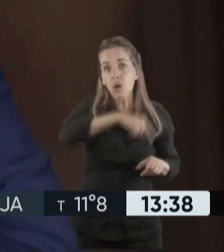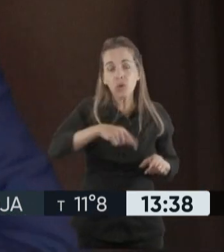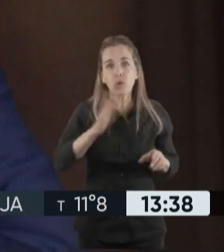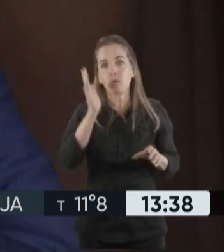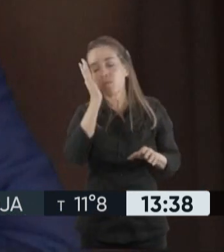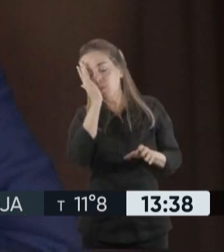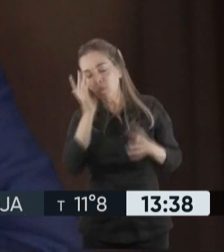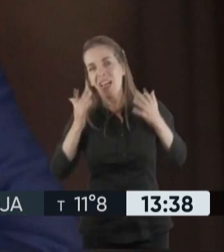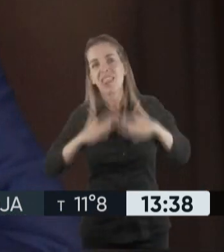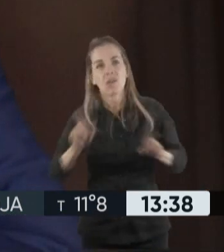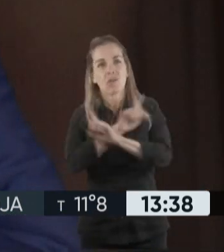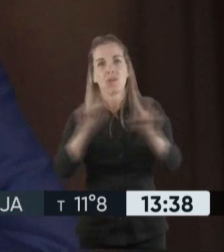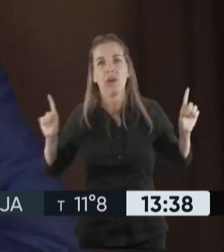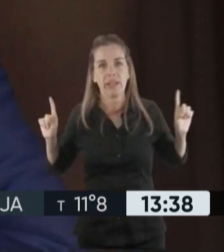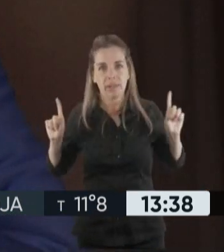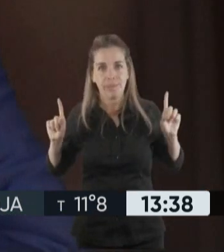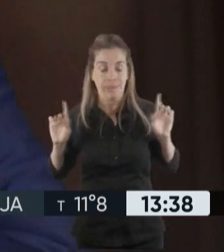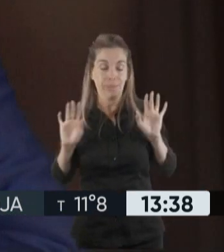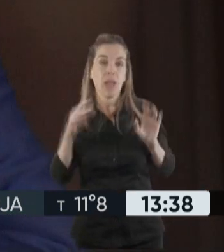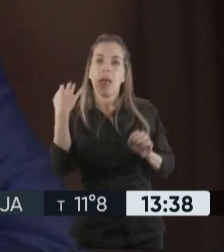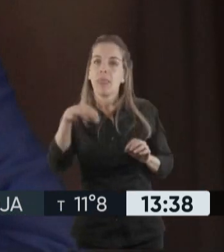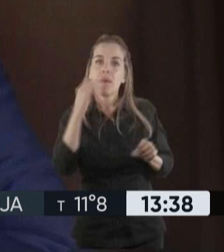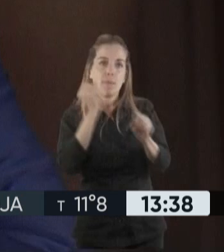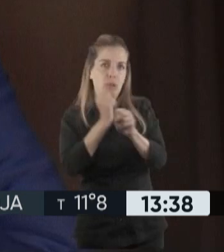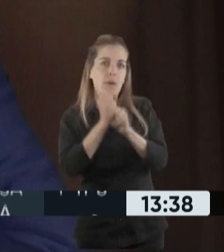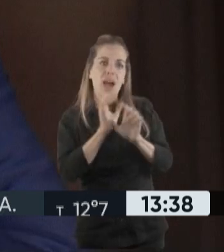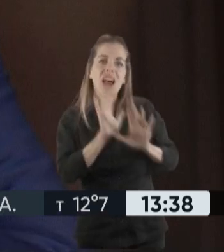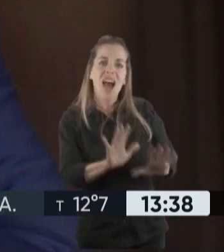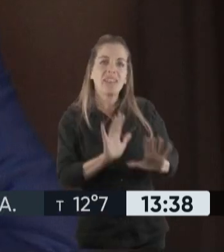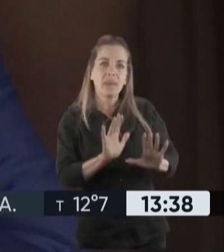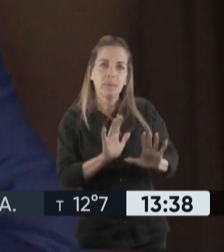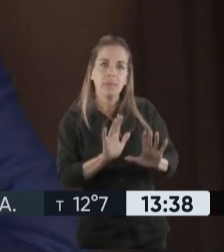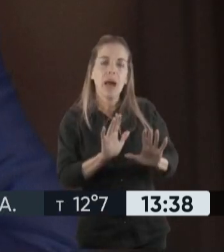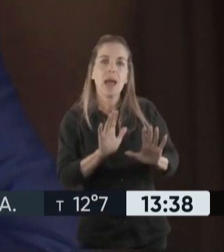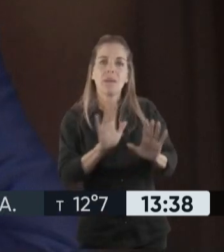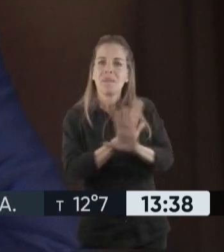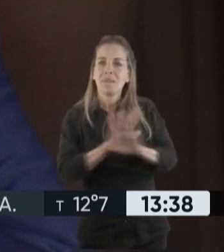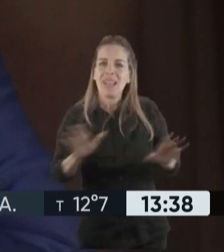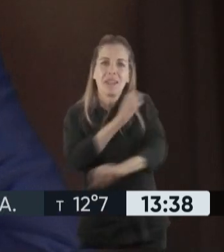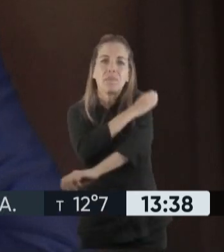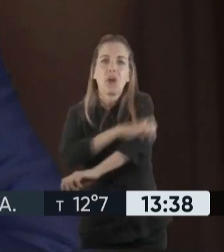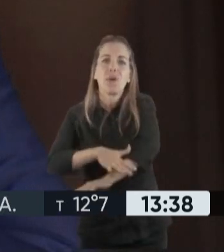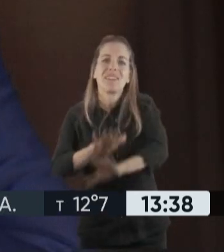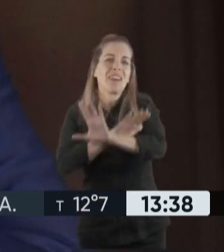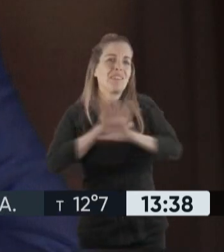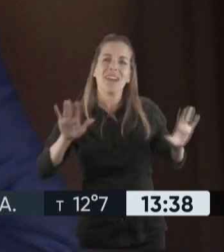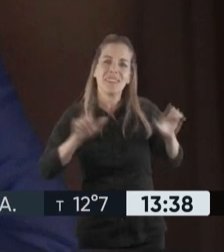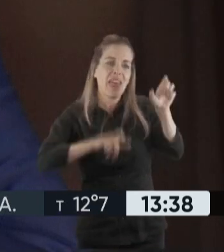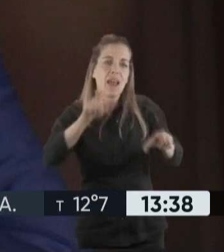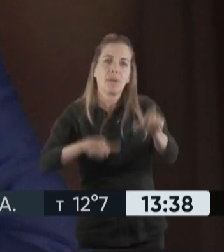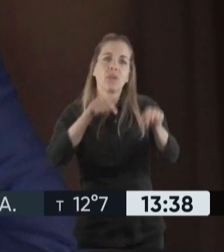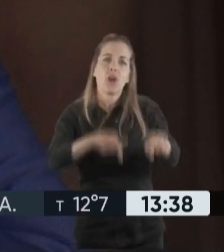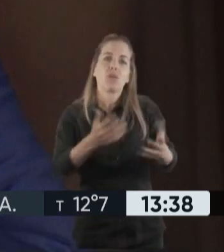dormir tranquilos. Y tenemos que trabajar para eso, para sacar de la pobreza a los que hoy